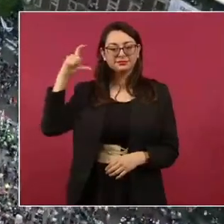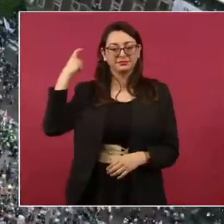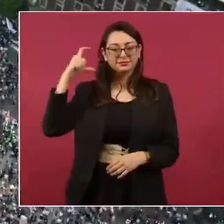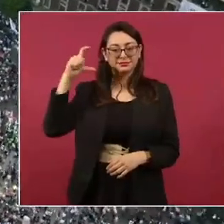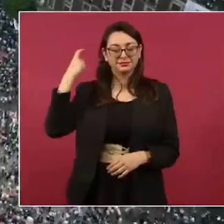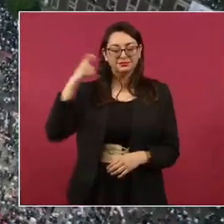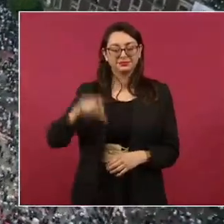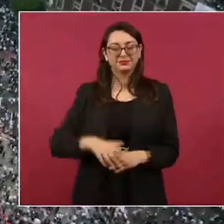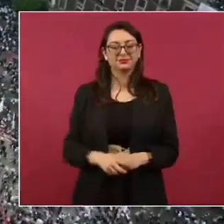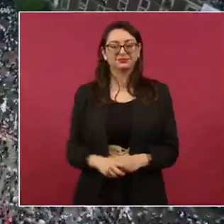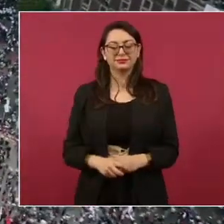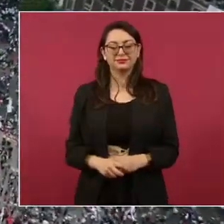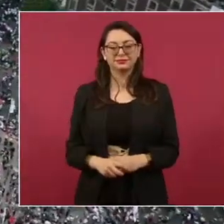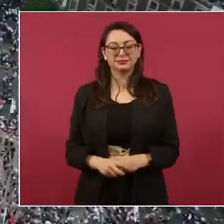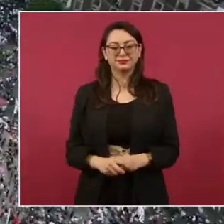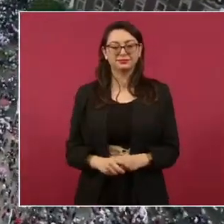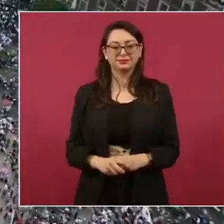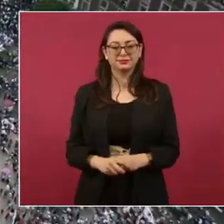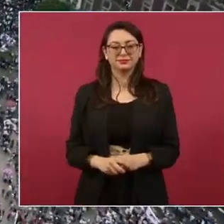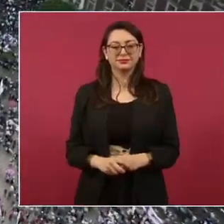Querétaro,